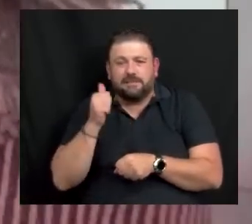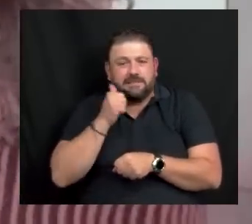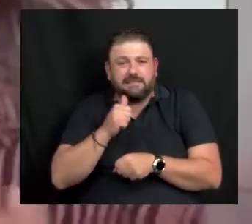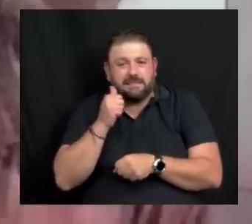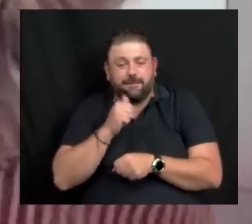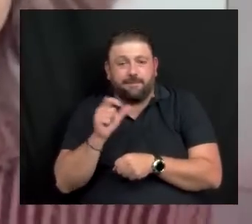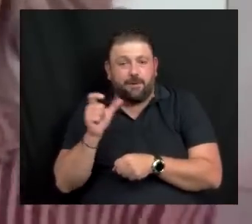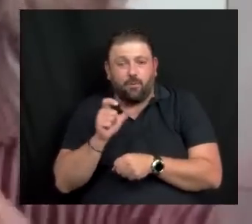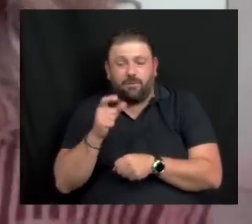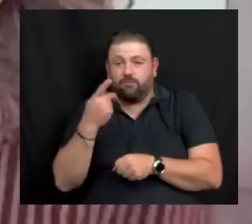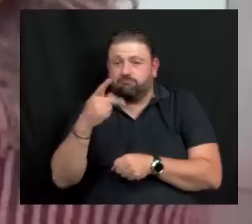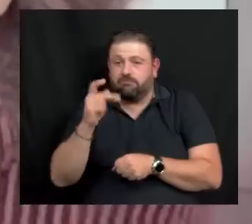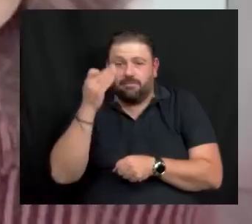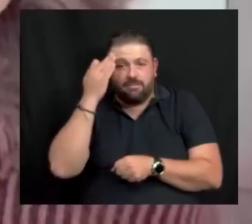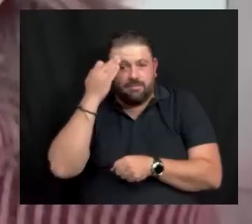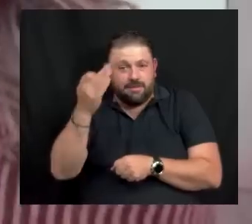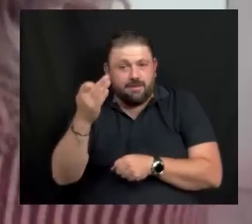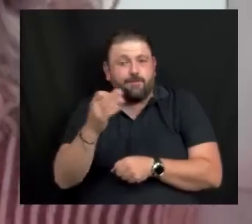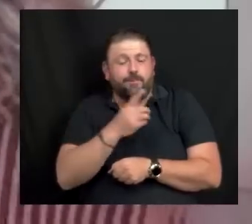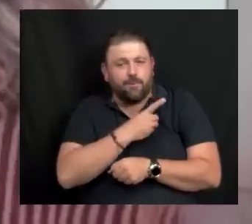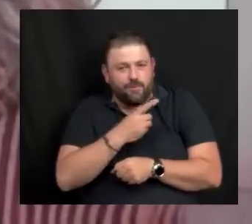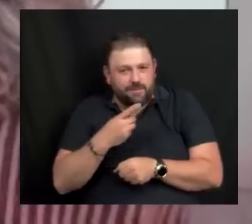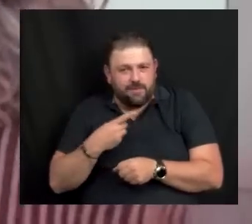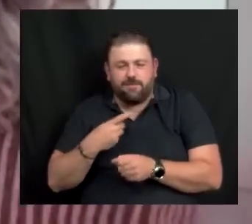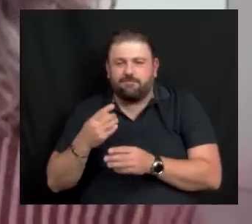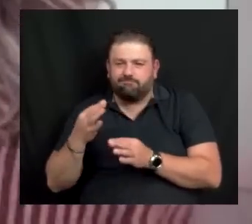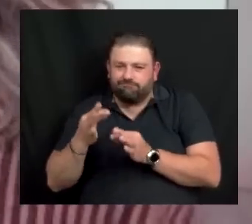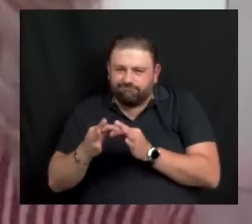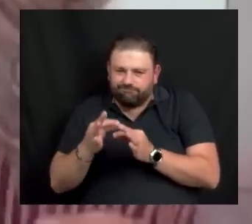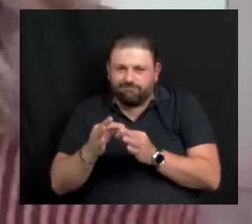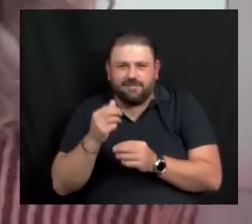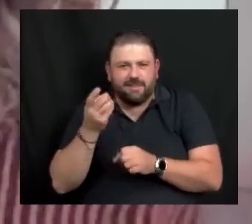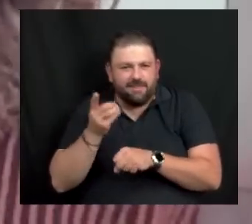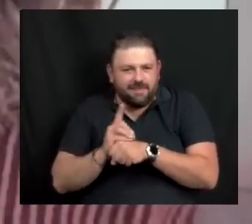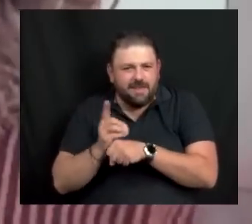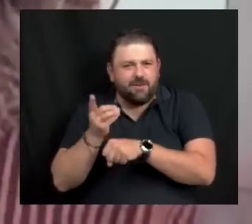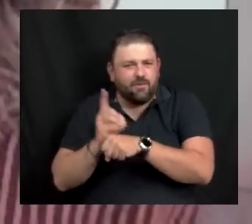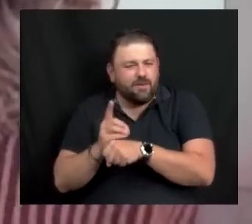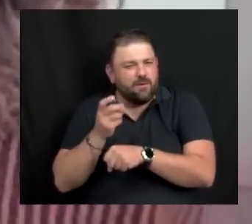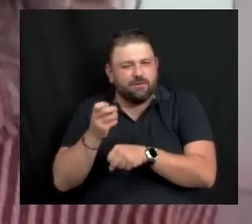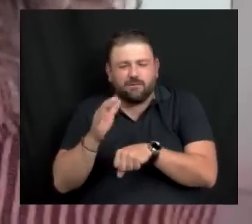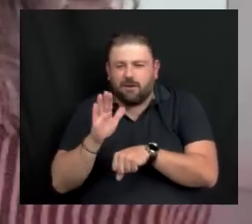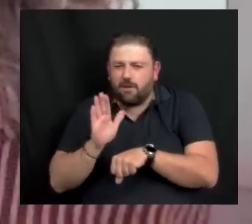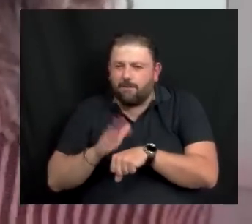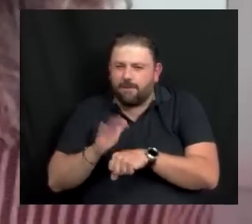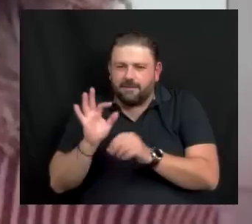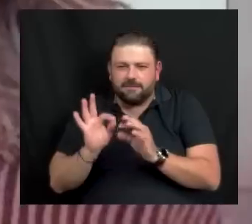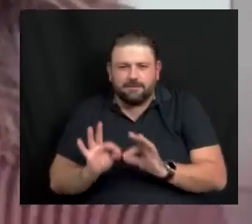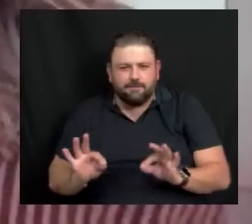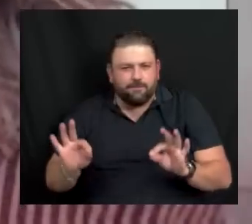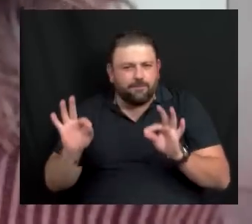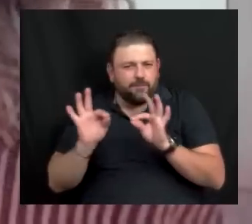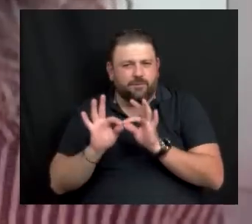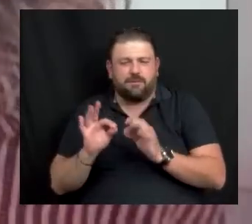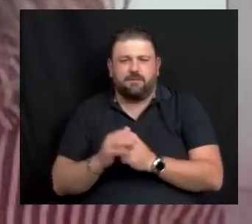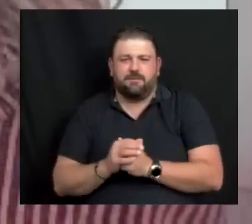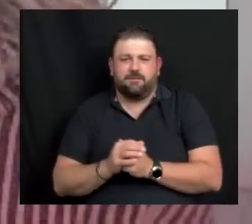De tus labores diarias o de tus tareas diarias que te pusiste el día a día. Eso es bien importante. ¿Basado en